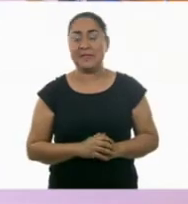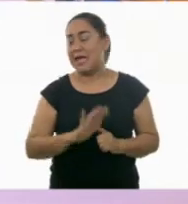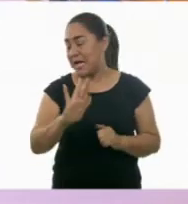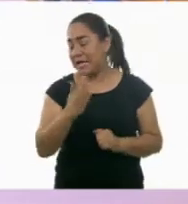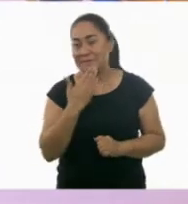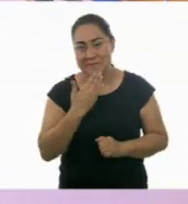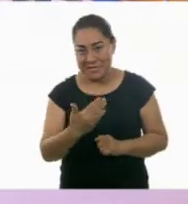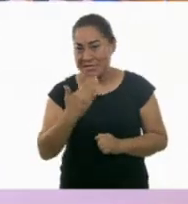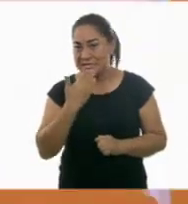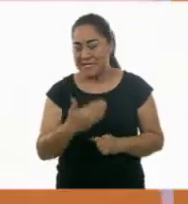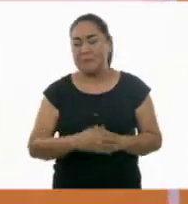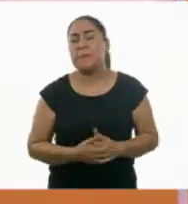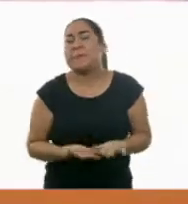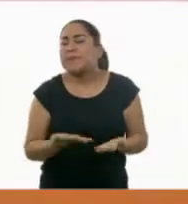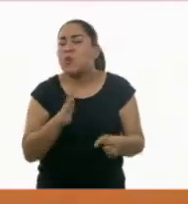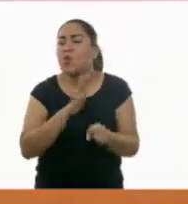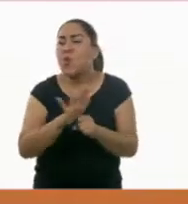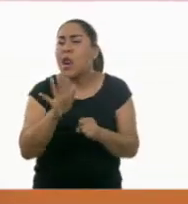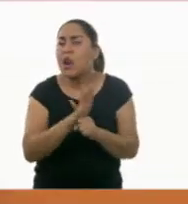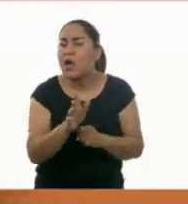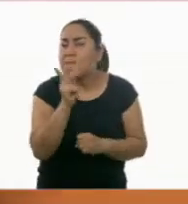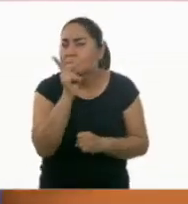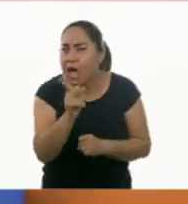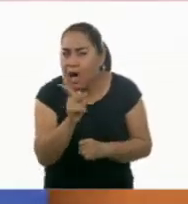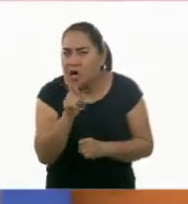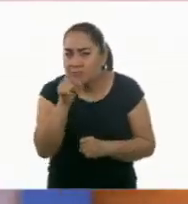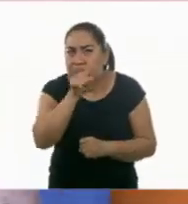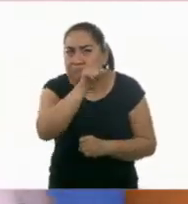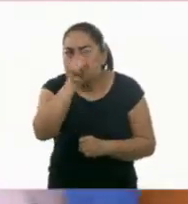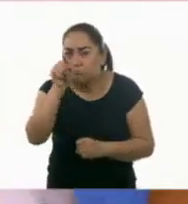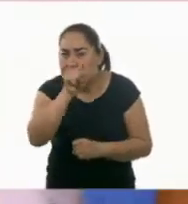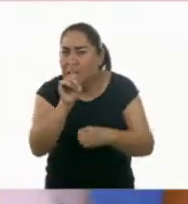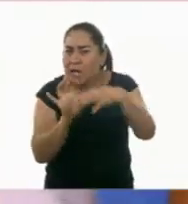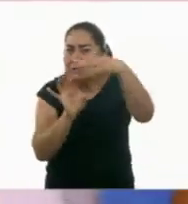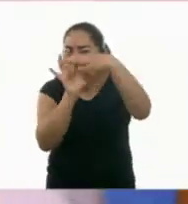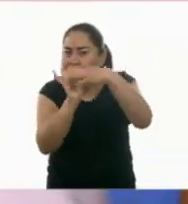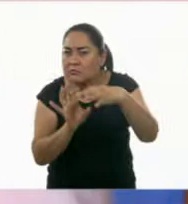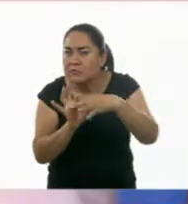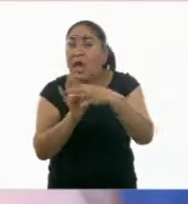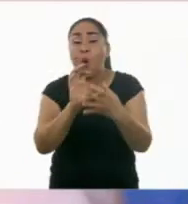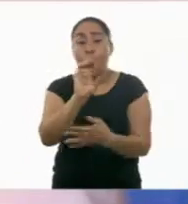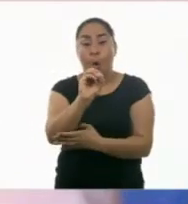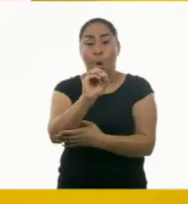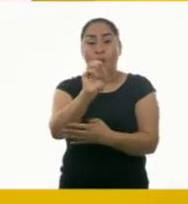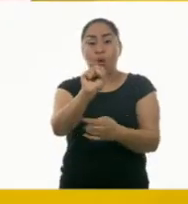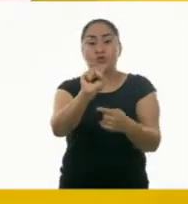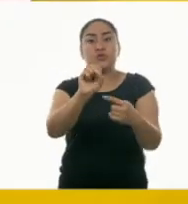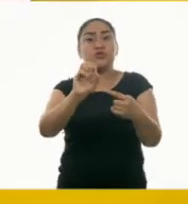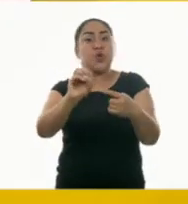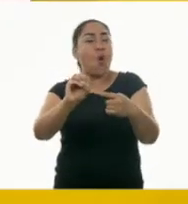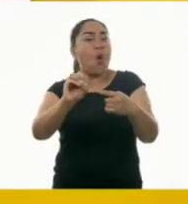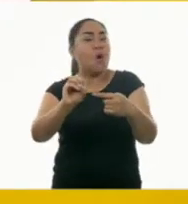Bien, ¿qué palabras son las que se parecen con el oso?